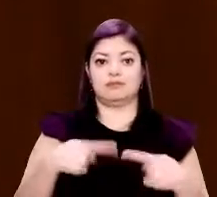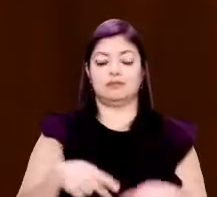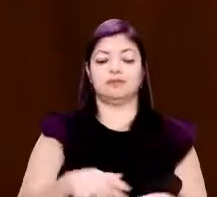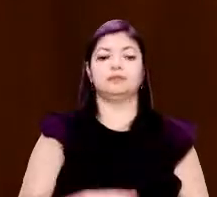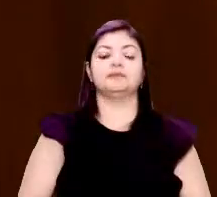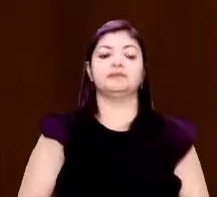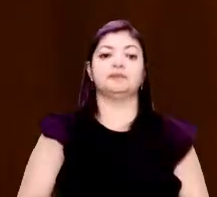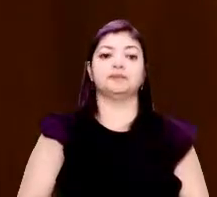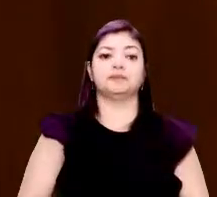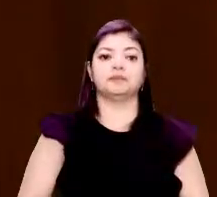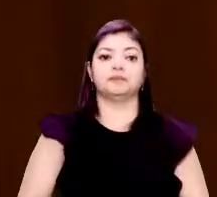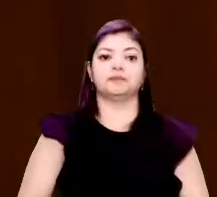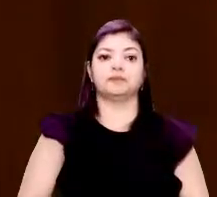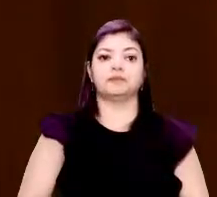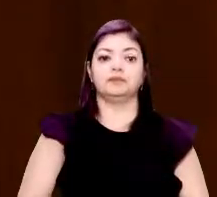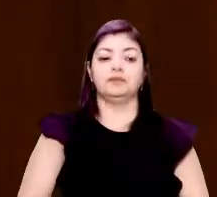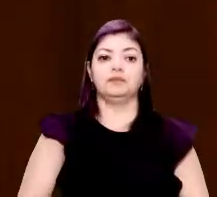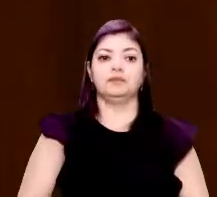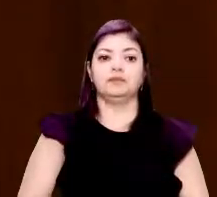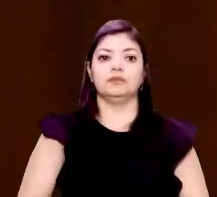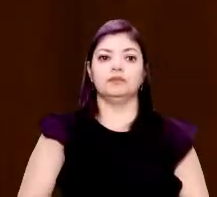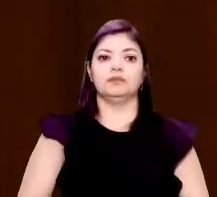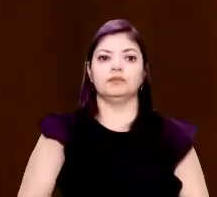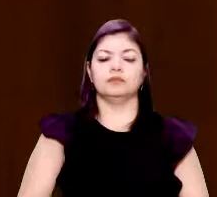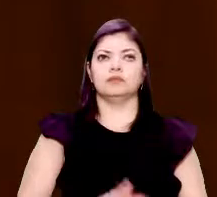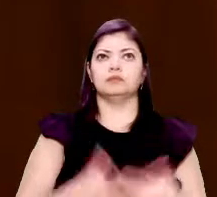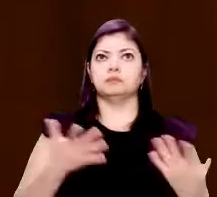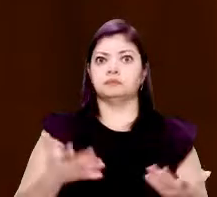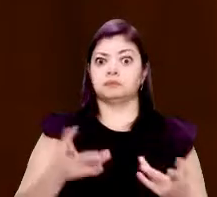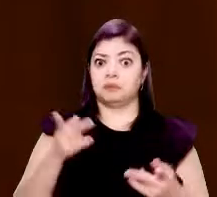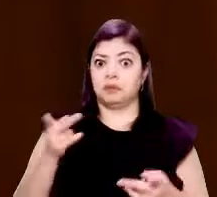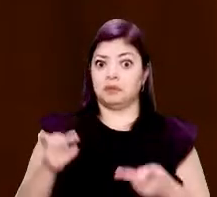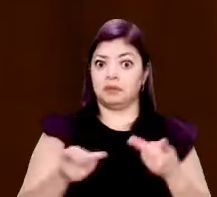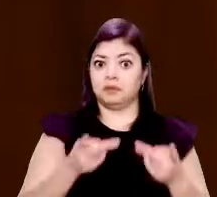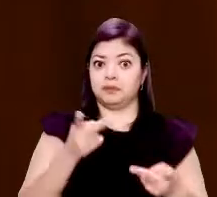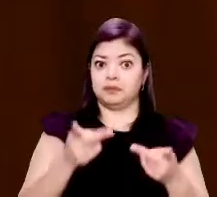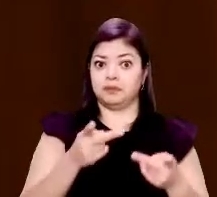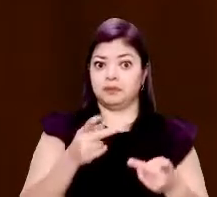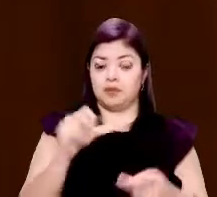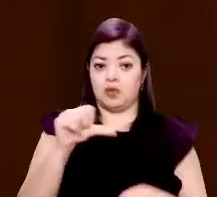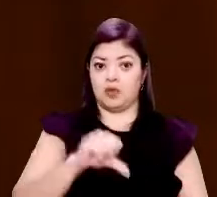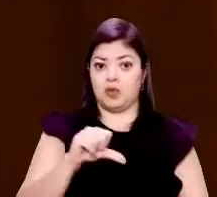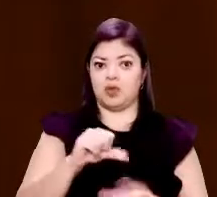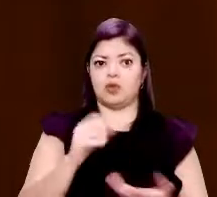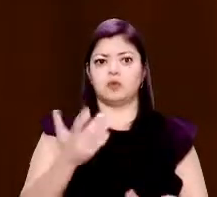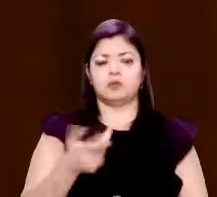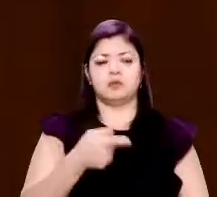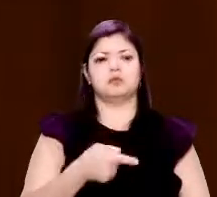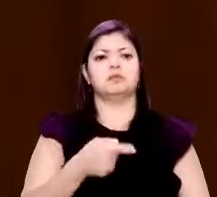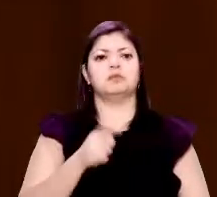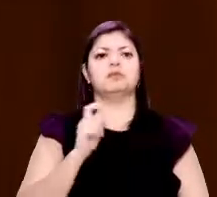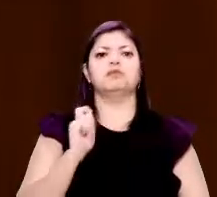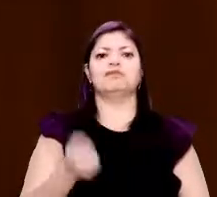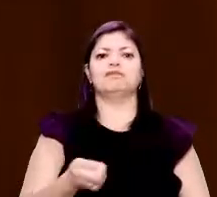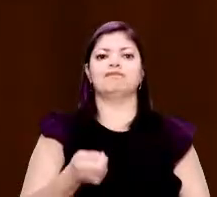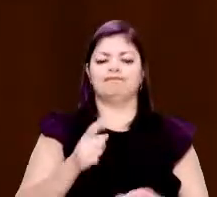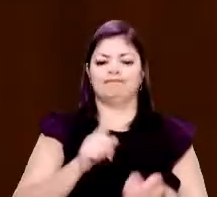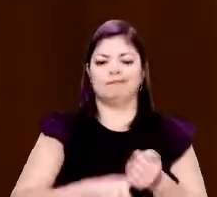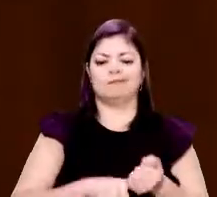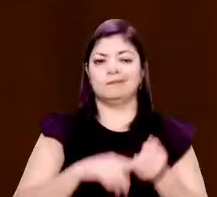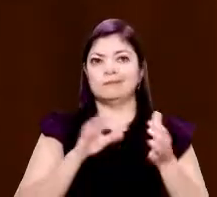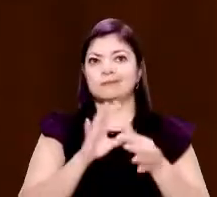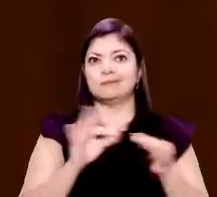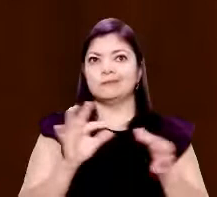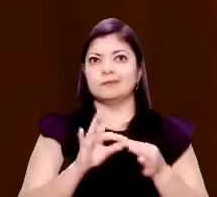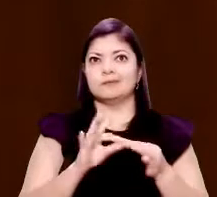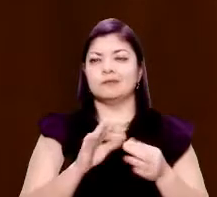Los cuestionamientos que se habrán de presentar el día de hoy podrán sobre la tela de juicio el manejo de la